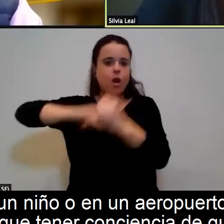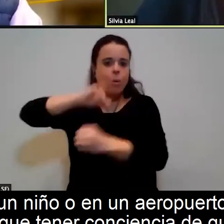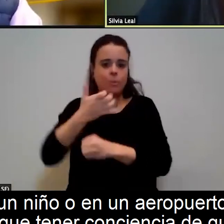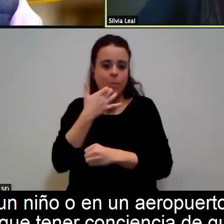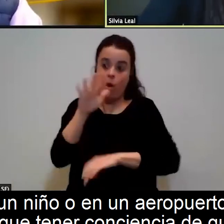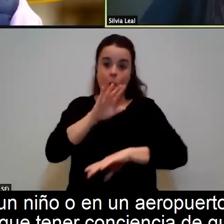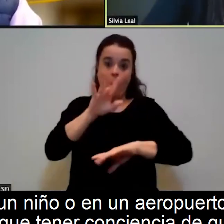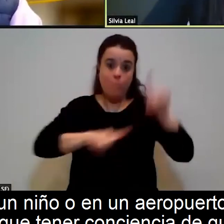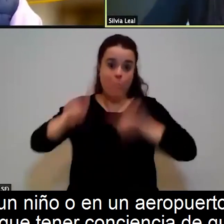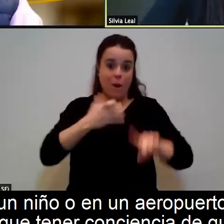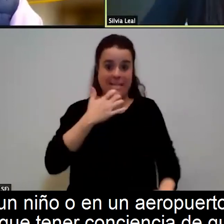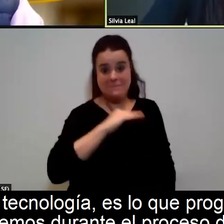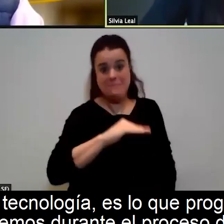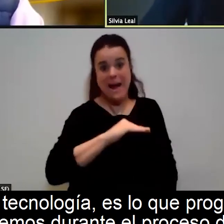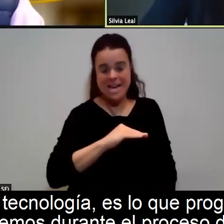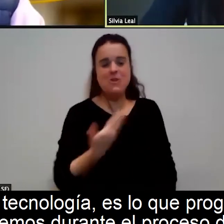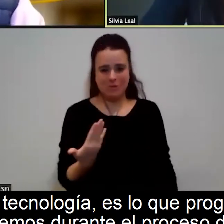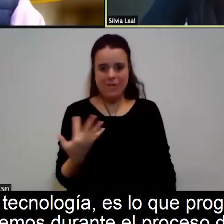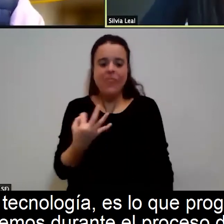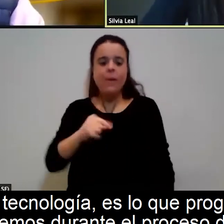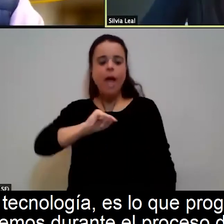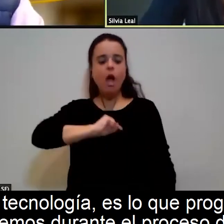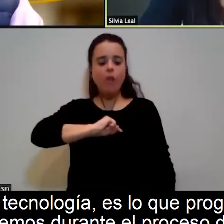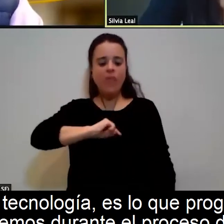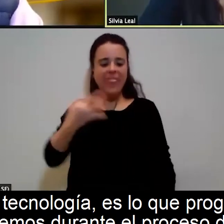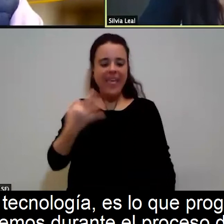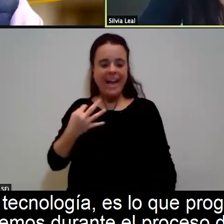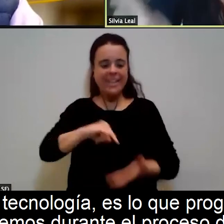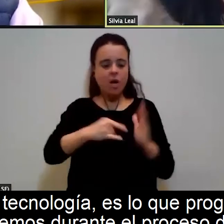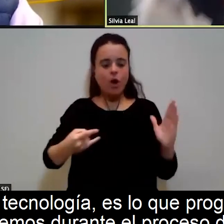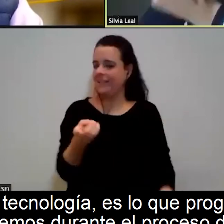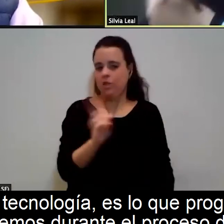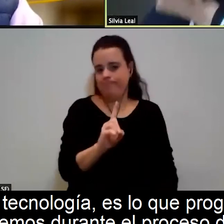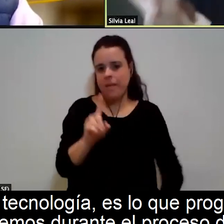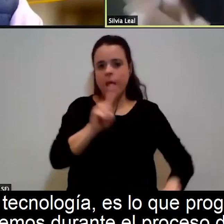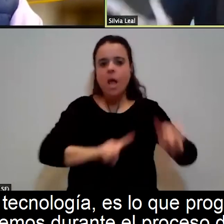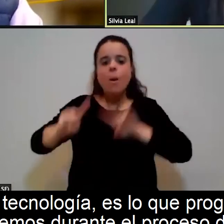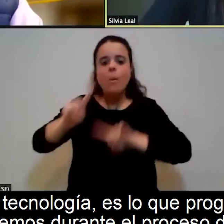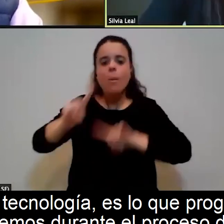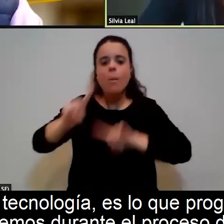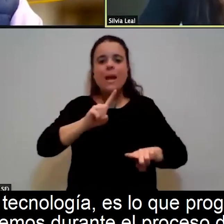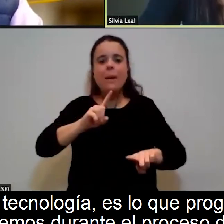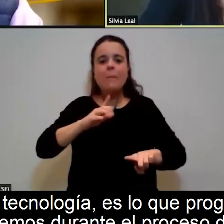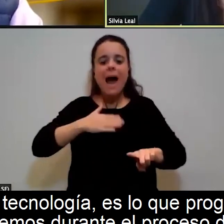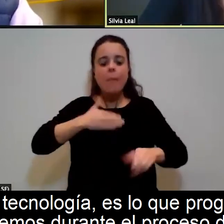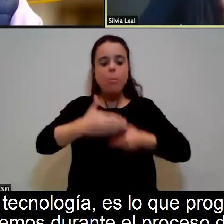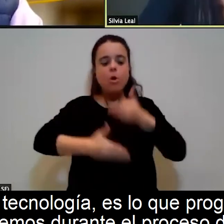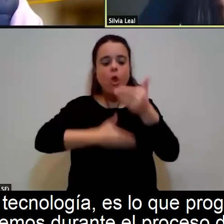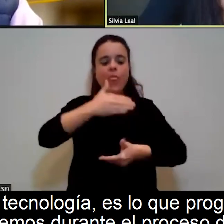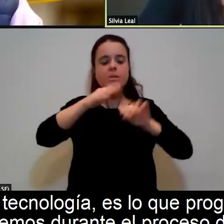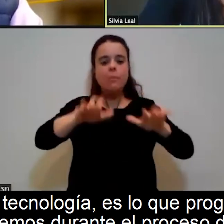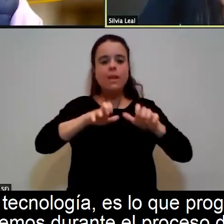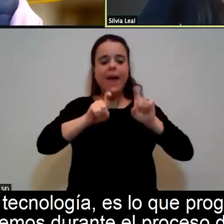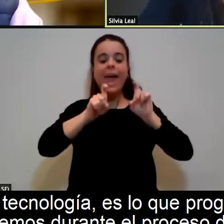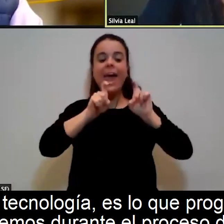que tener conciencia de que el problema no es la tecnología, es lo que programemos con ella o lo que le enseñemos durante el proceso de aprendizaje,